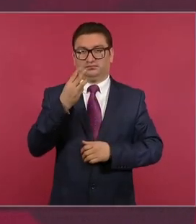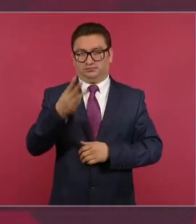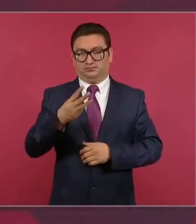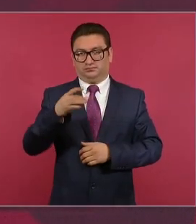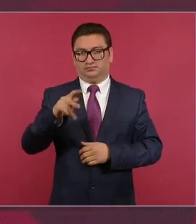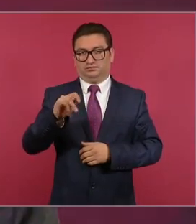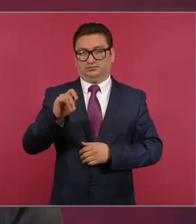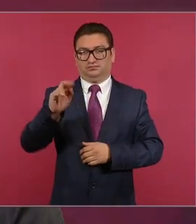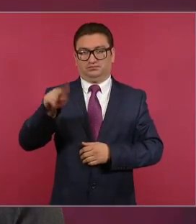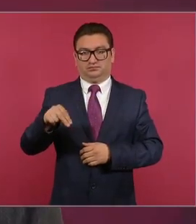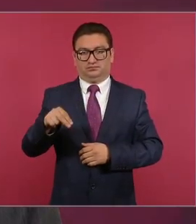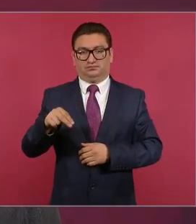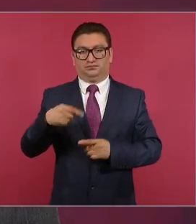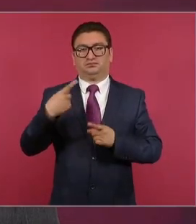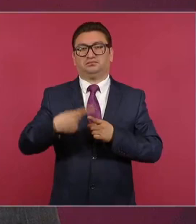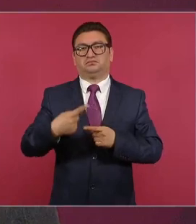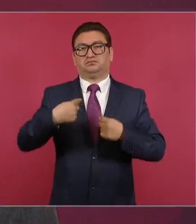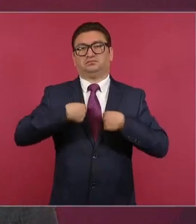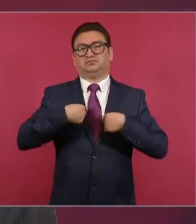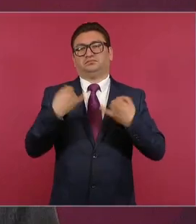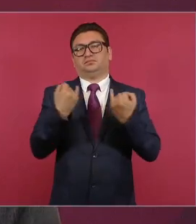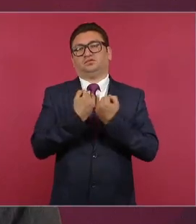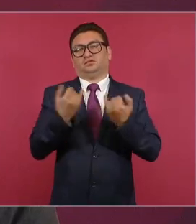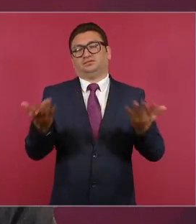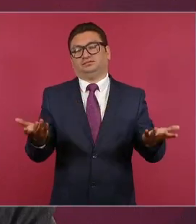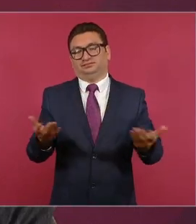1853, Martí. ¿Qué más puedo pedir